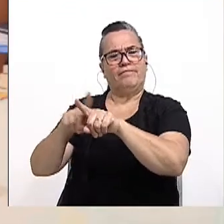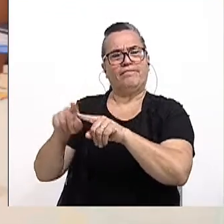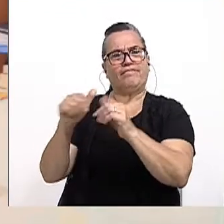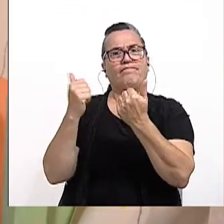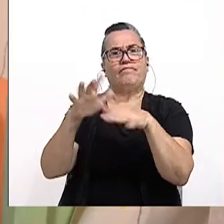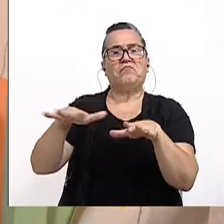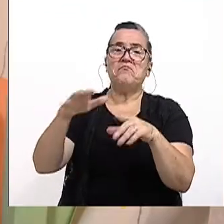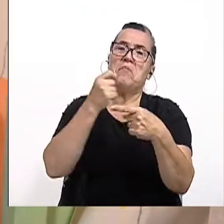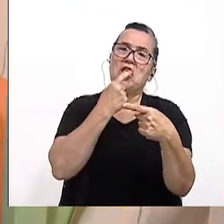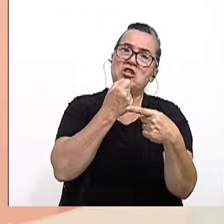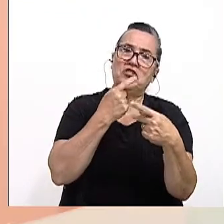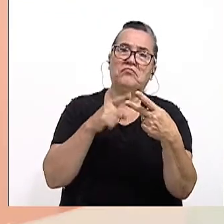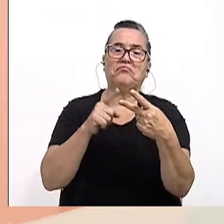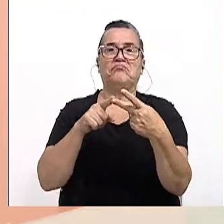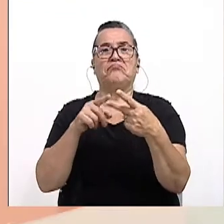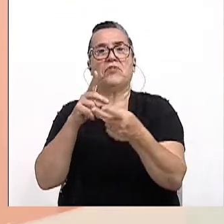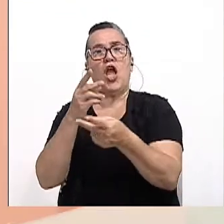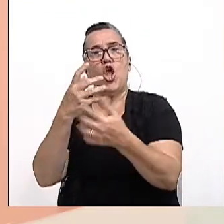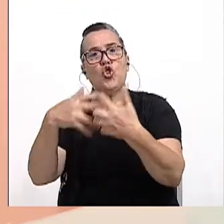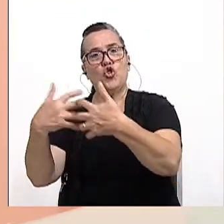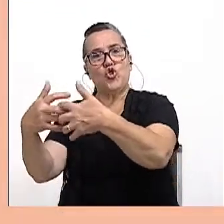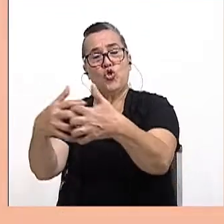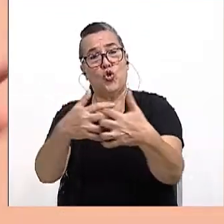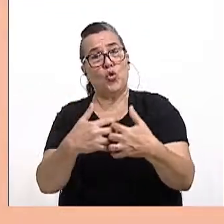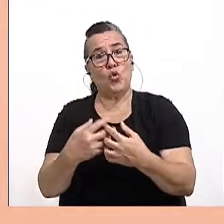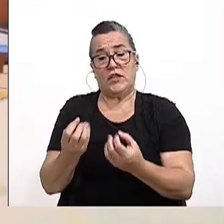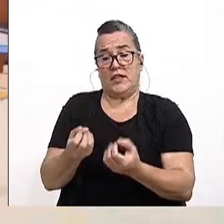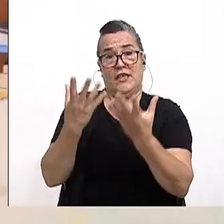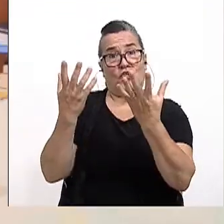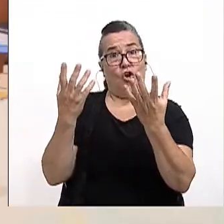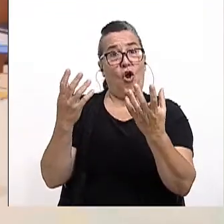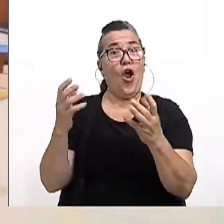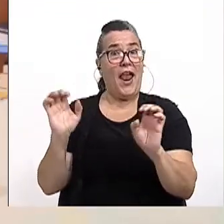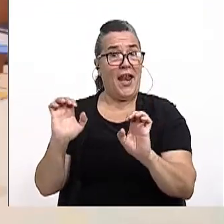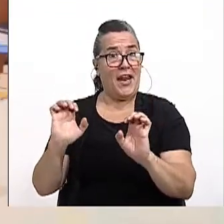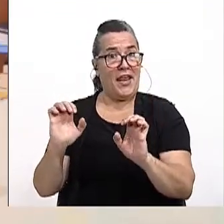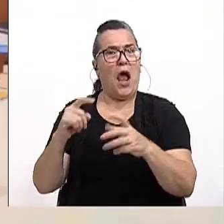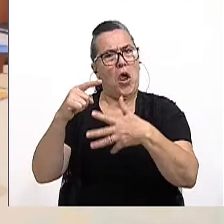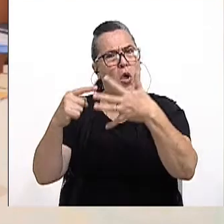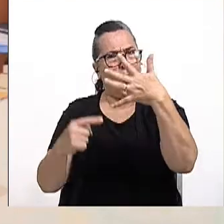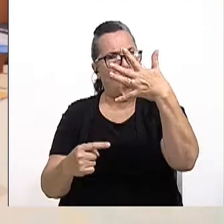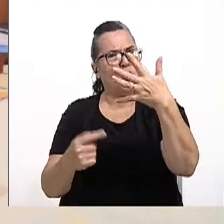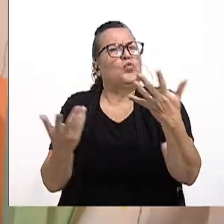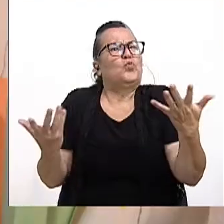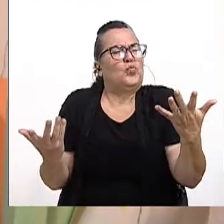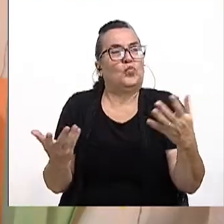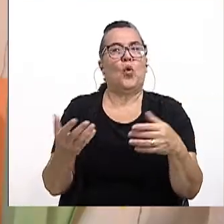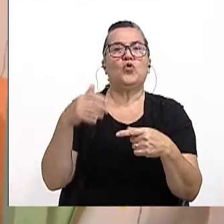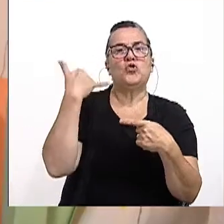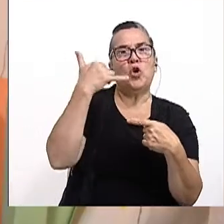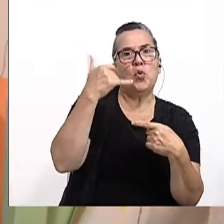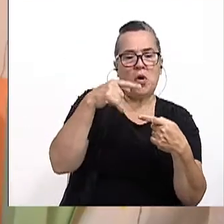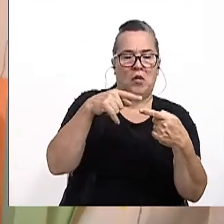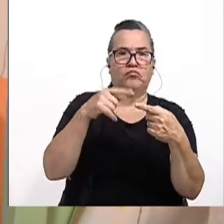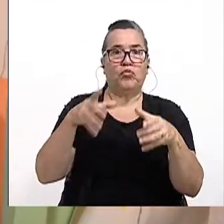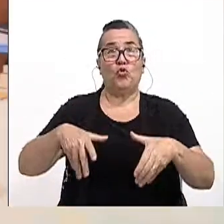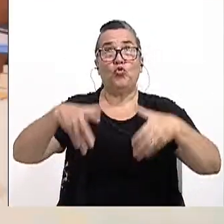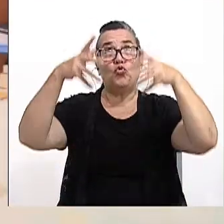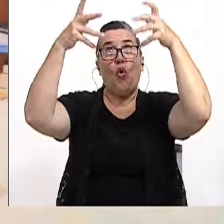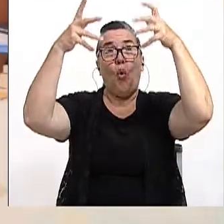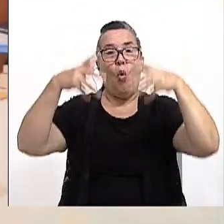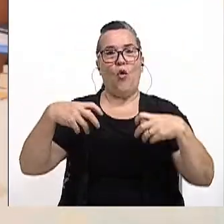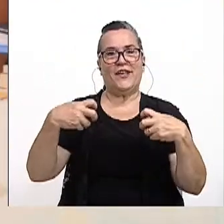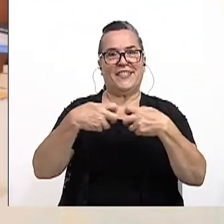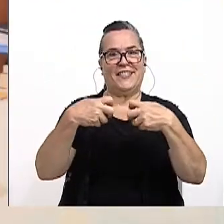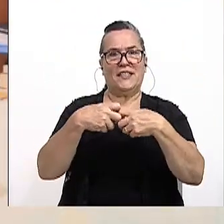la medicina, la industria, la generación de energía, entre otros, como los teléfonos celulares, las torres eléctricas o